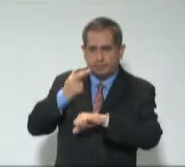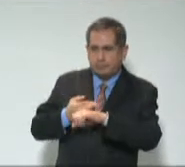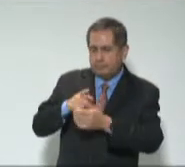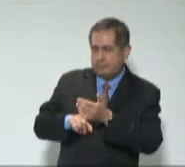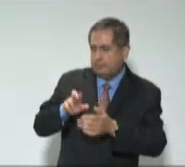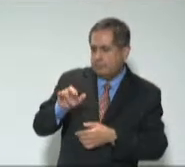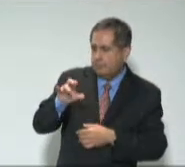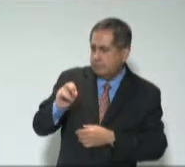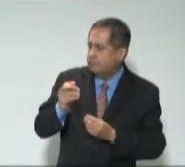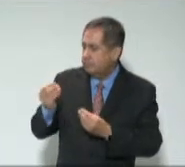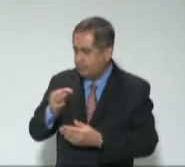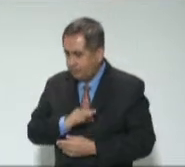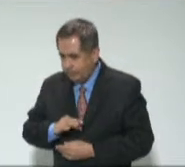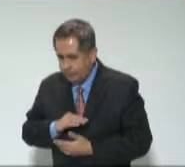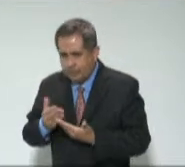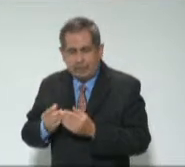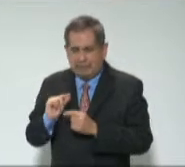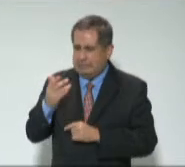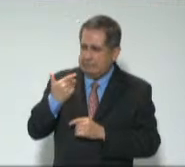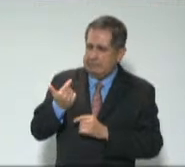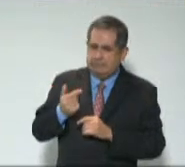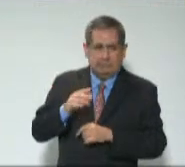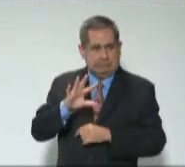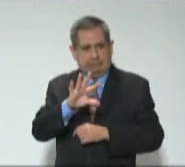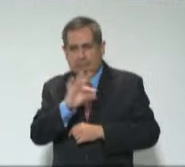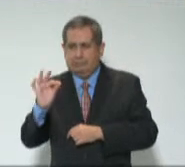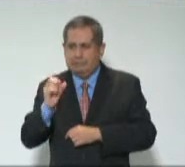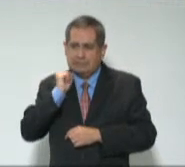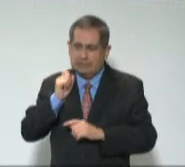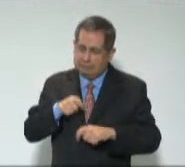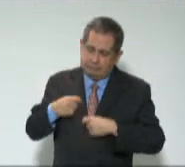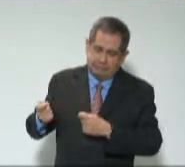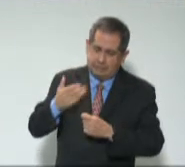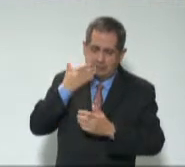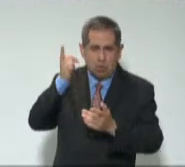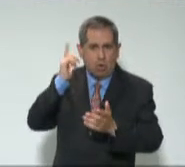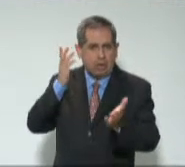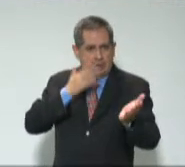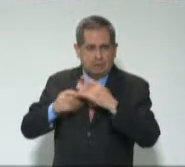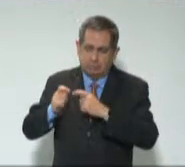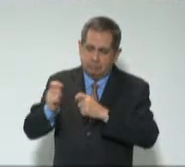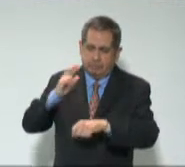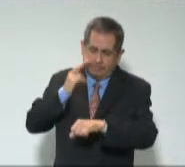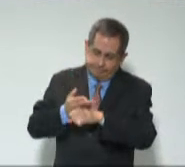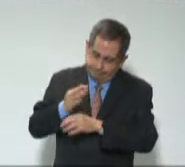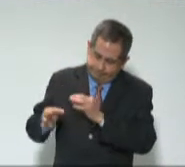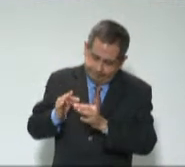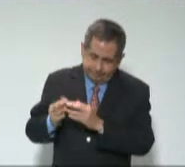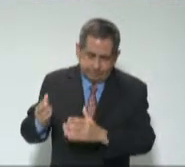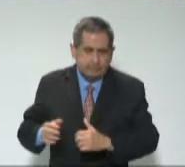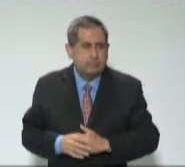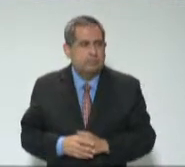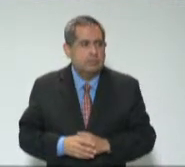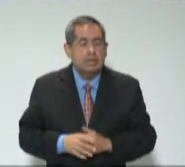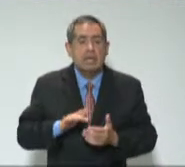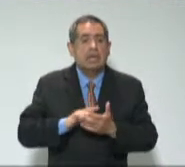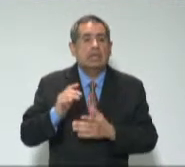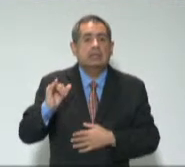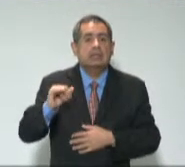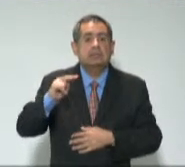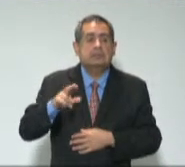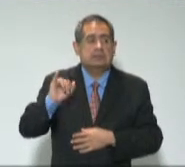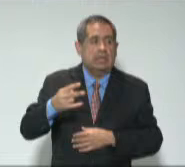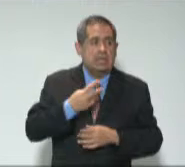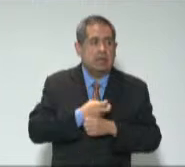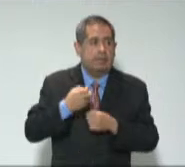aprovecho para felicitarla por su reciente designación y desearle el éxito completo en toda su misión y agradezco a linay